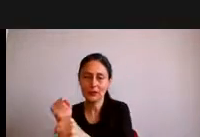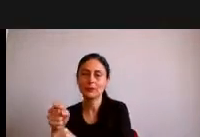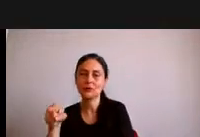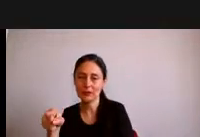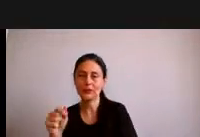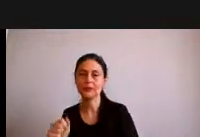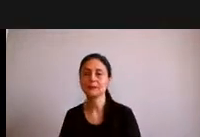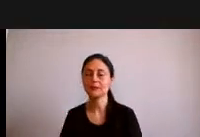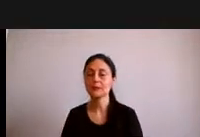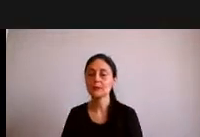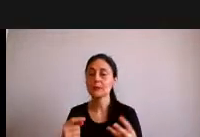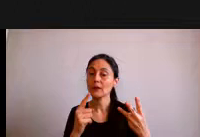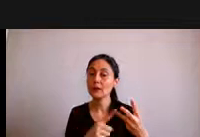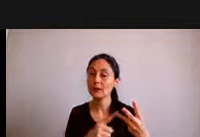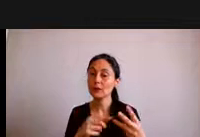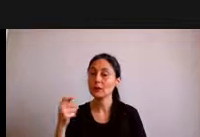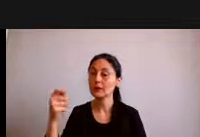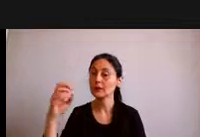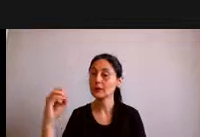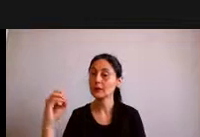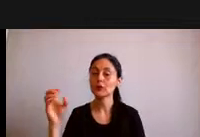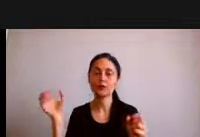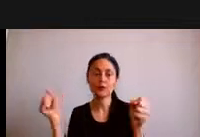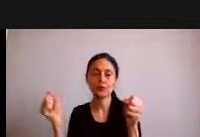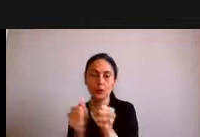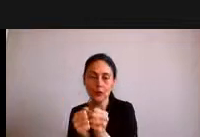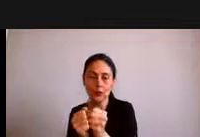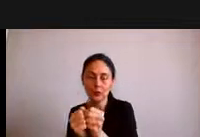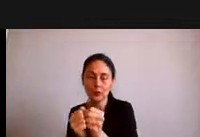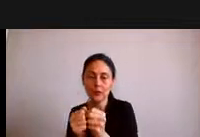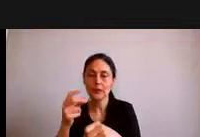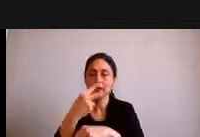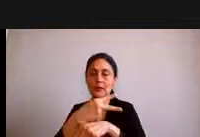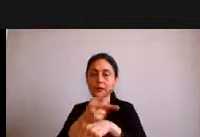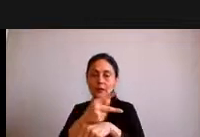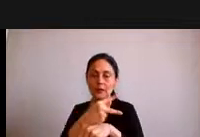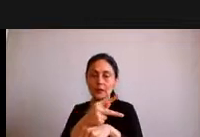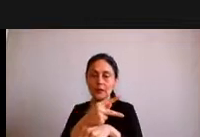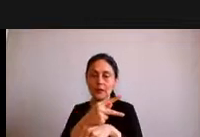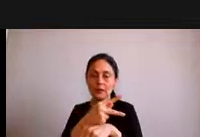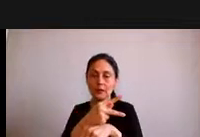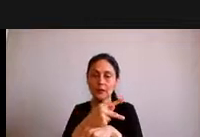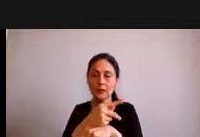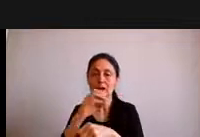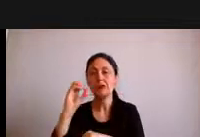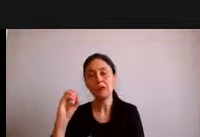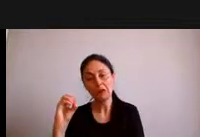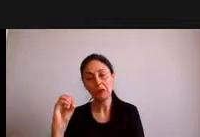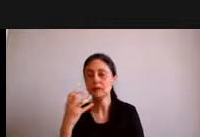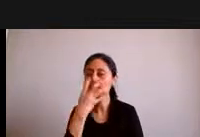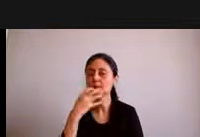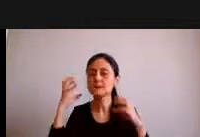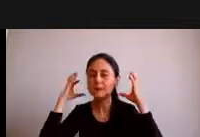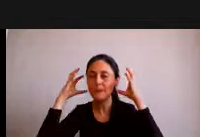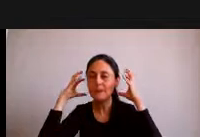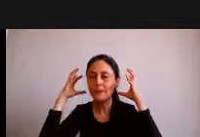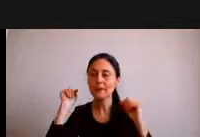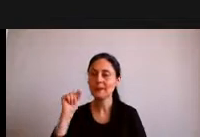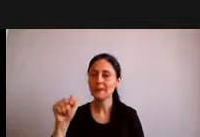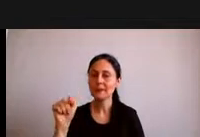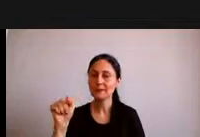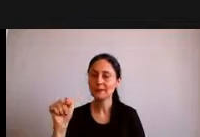también los terapeutas ocupacionales en conjunto, por ejemplo, con kinesiología o con fonoaudiología. Aquí no se nota en realidad mucho, pero es una